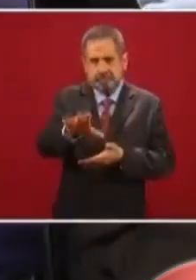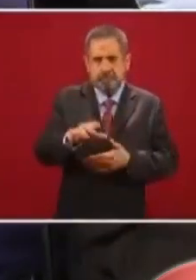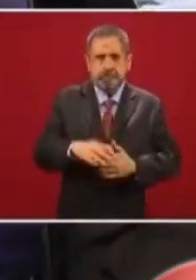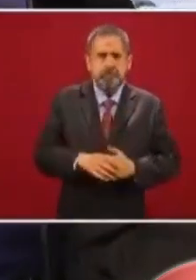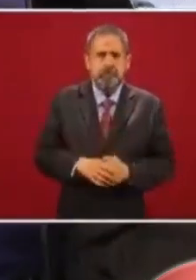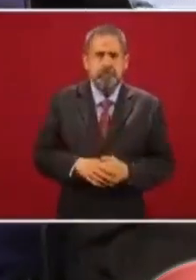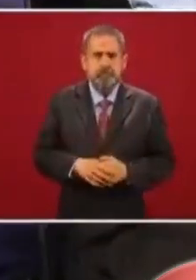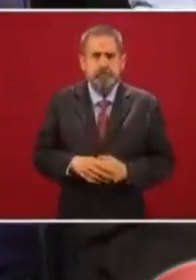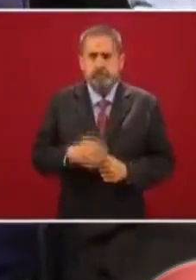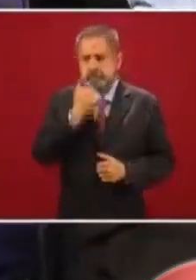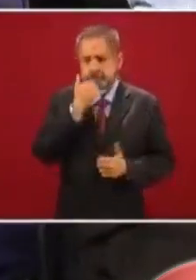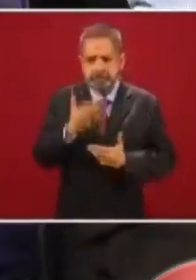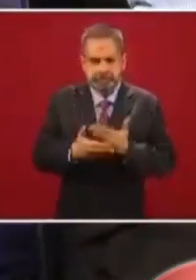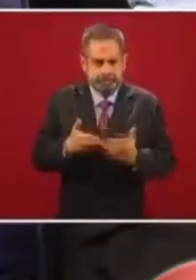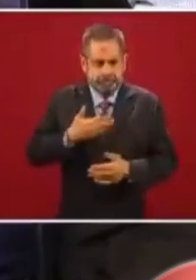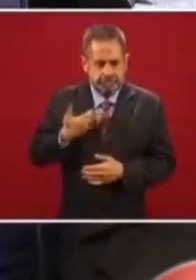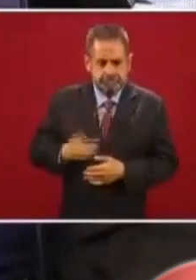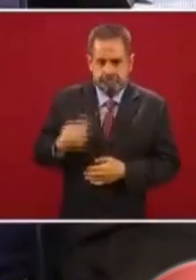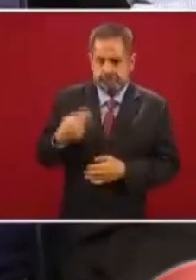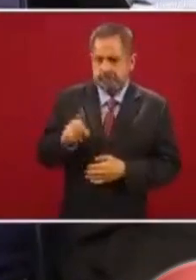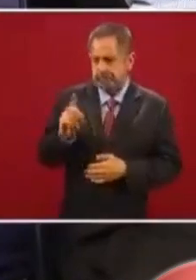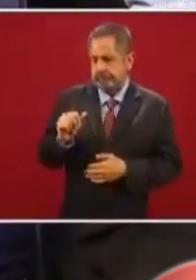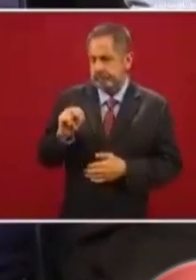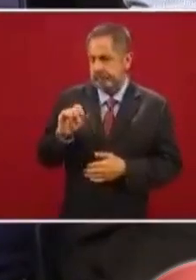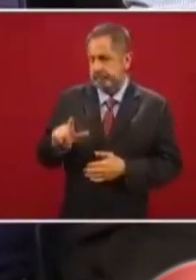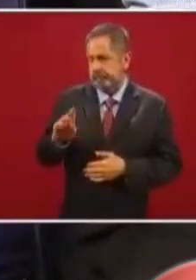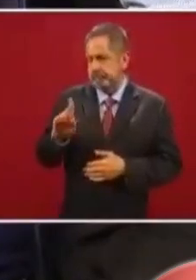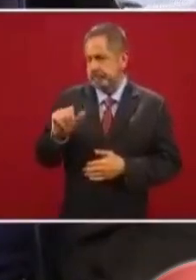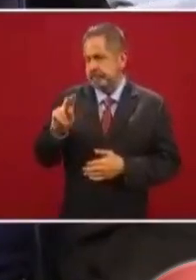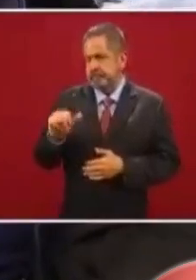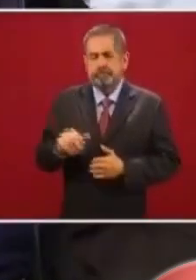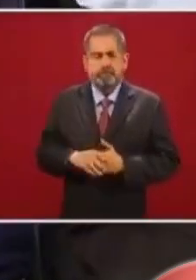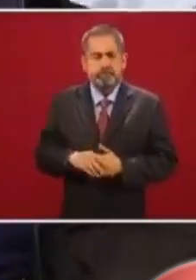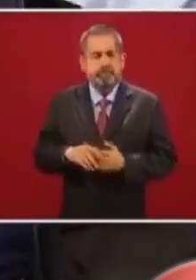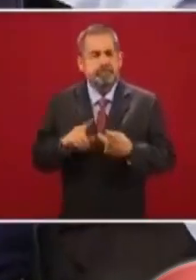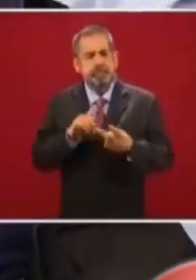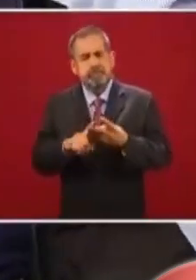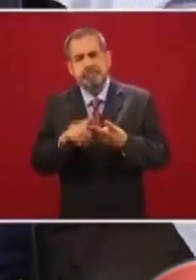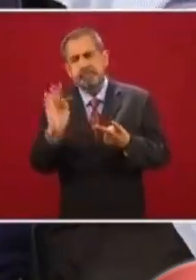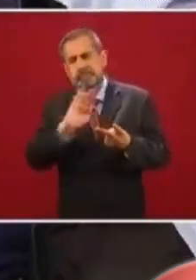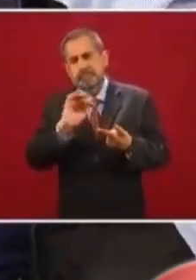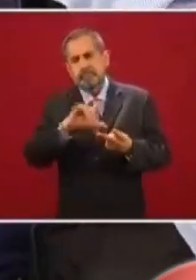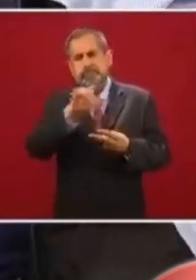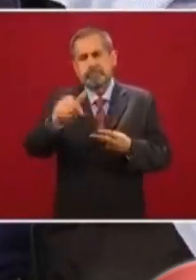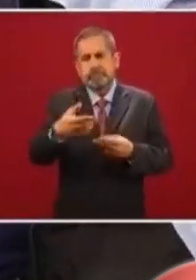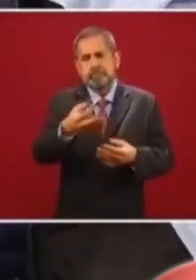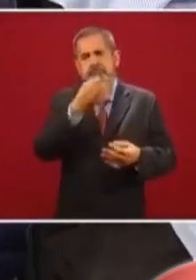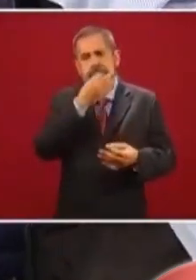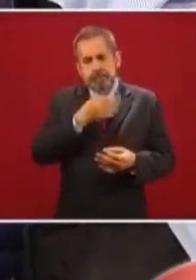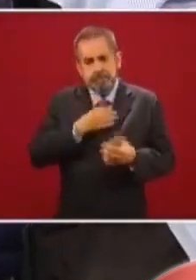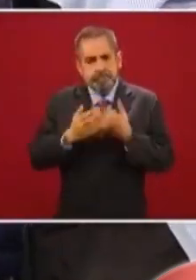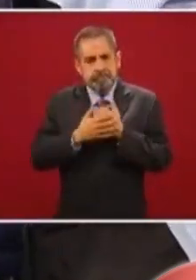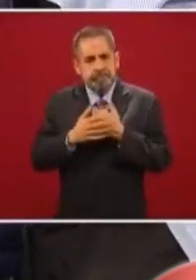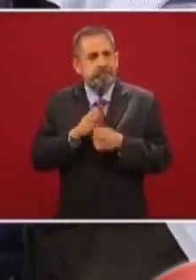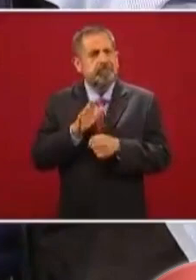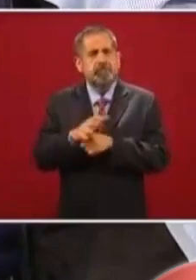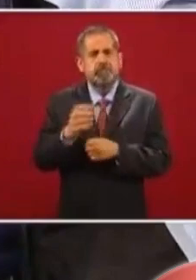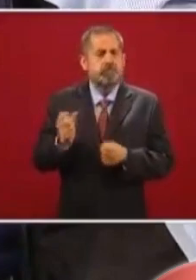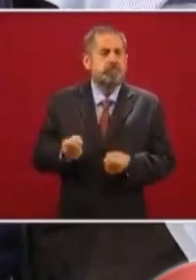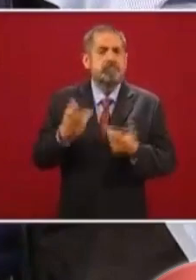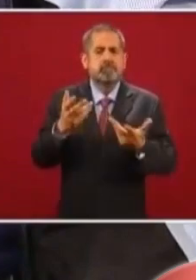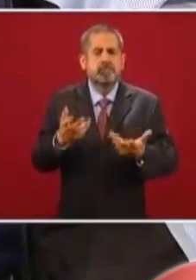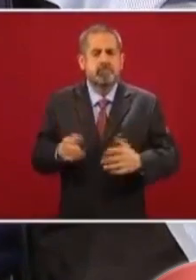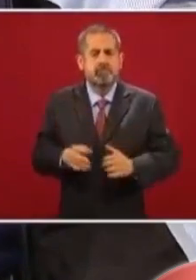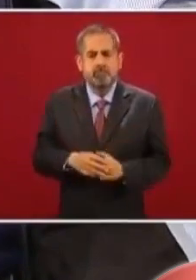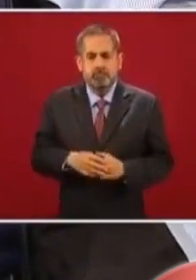micrófono no me presenté. Daniel Blancas, de Crónica. La segunda pregunta es si nos pudieran en su momento decir cuál es el monto